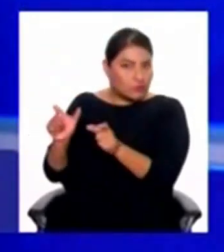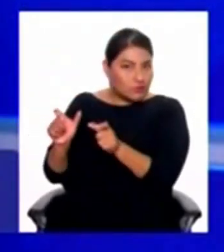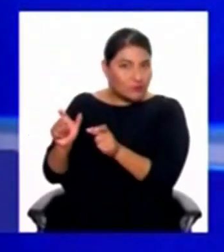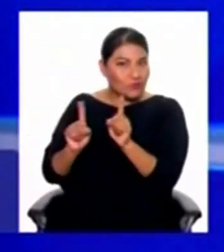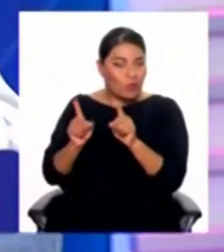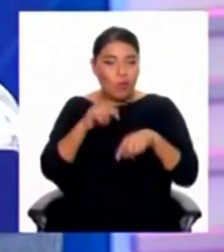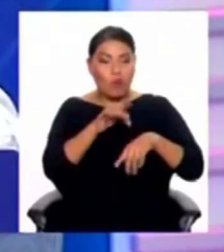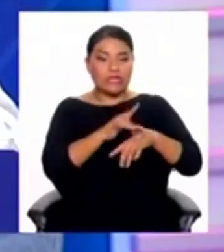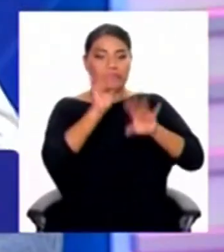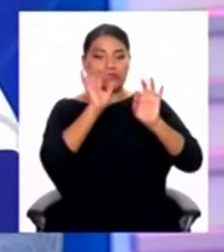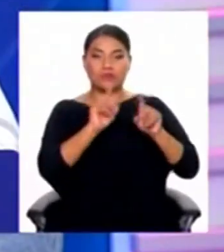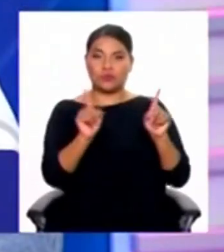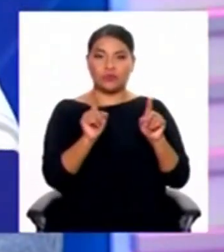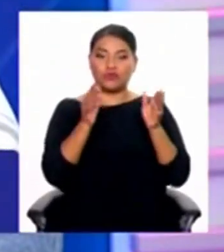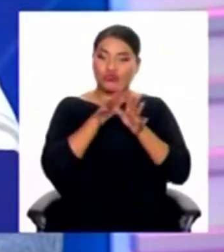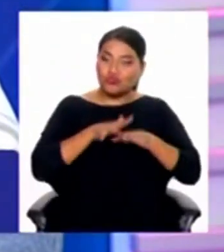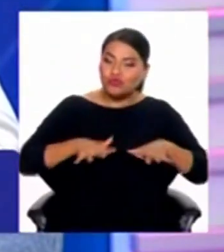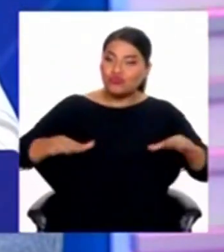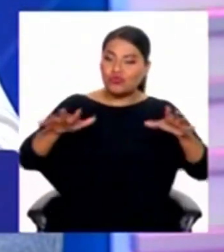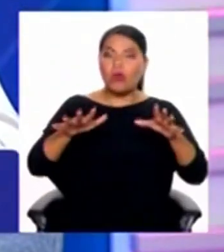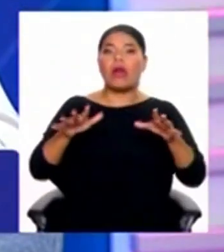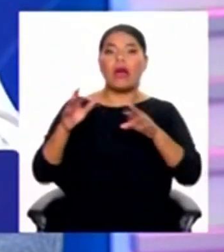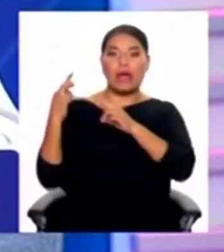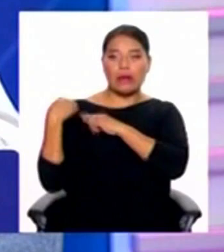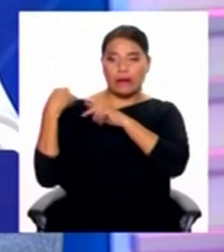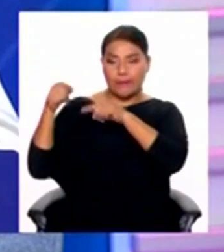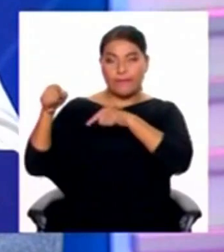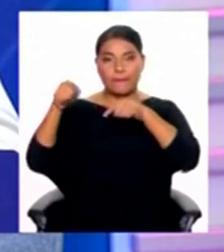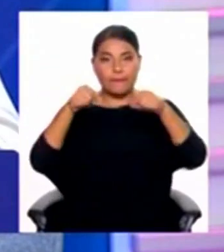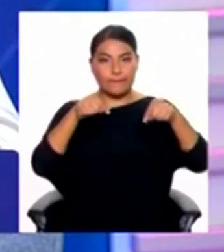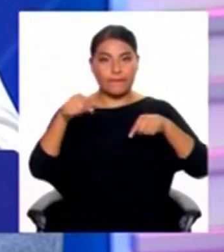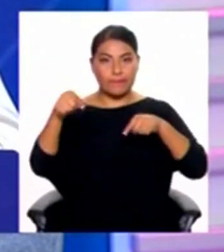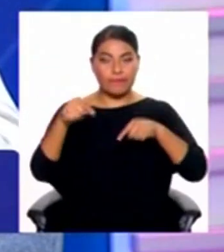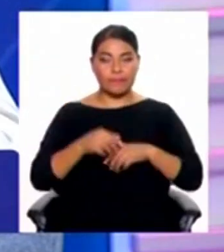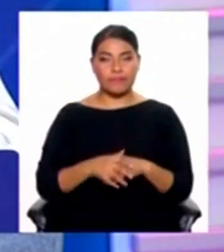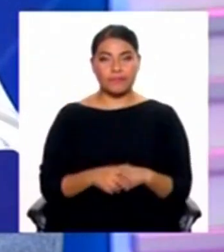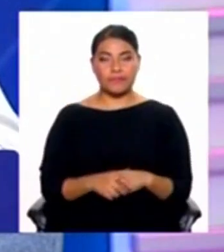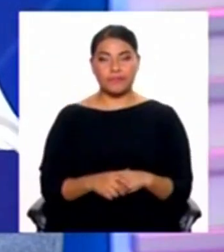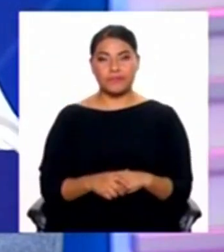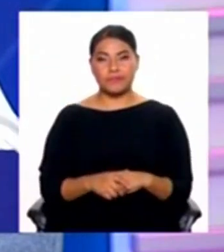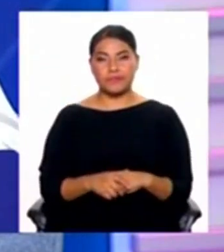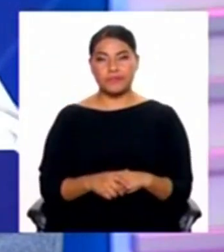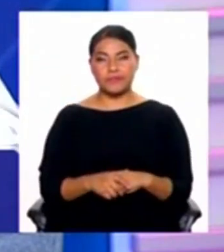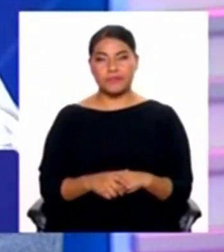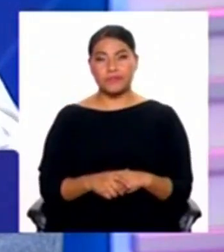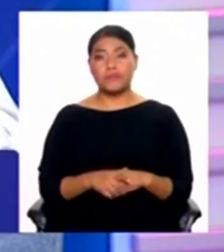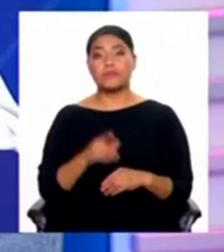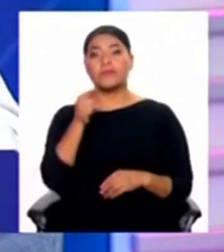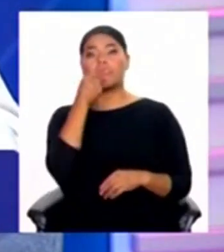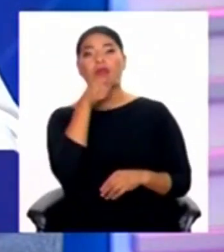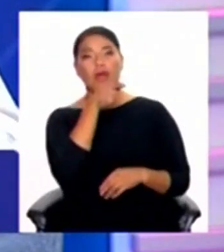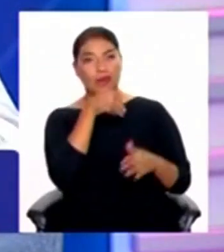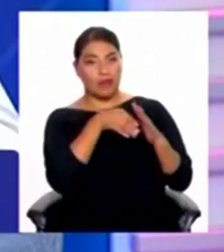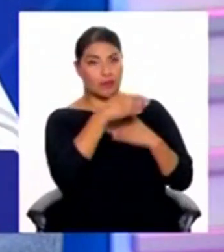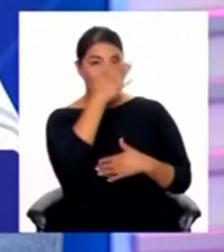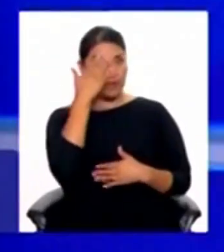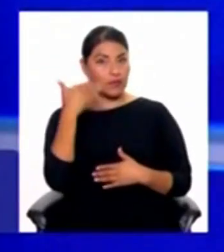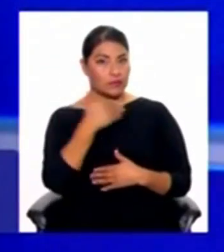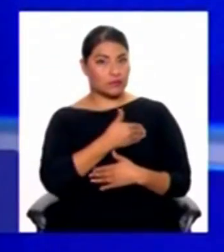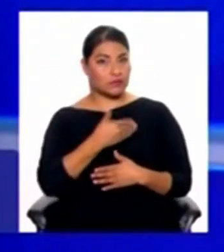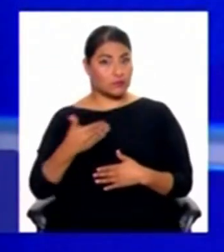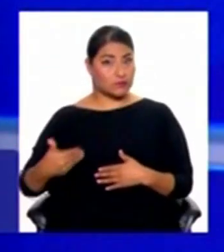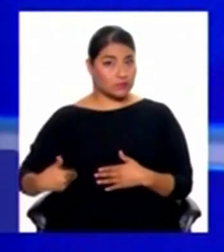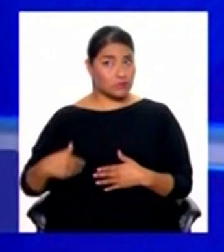¿no? Acabamos de indicar al inicio del programa que la presidenta Boluarte, en esta reunión que ha tenido con